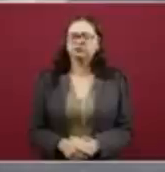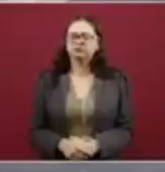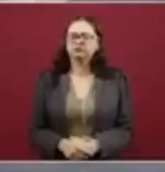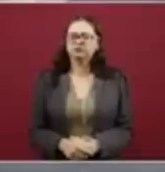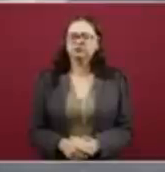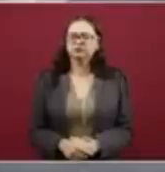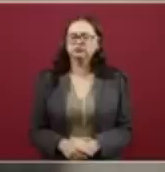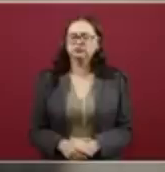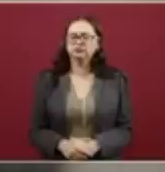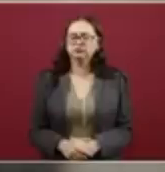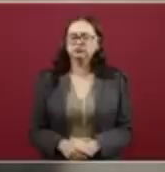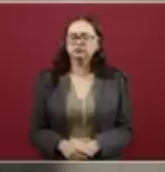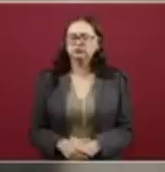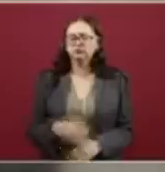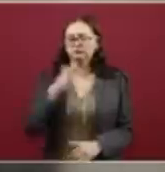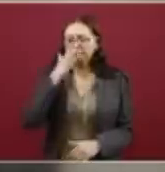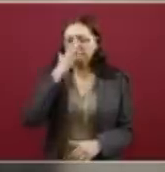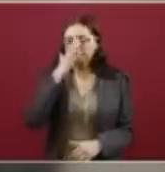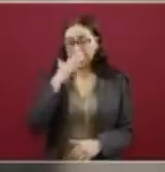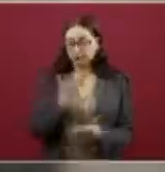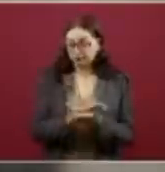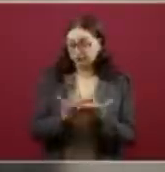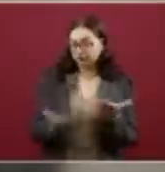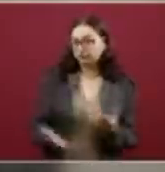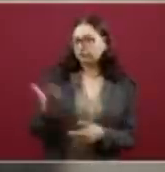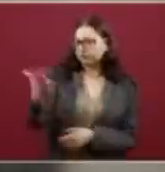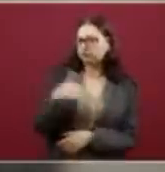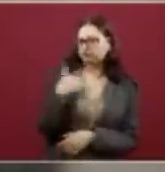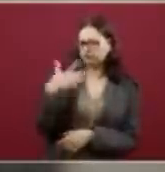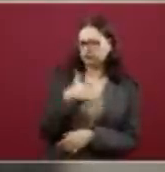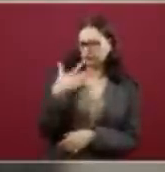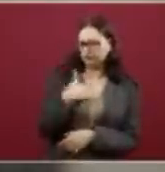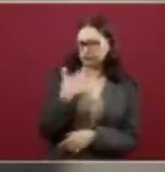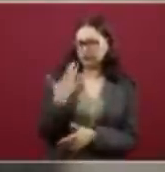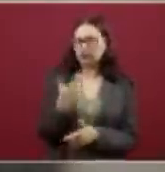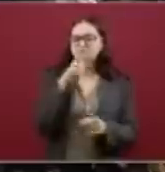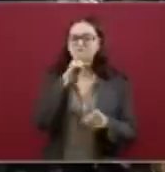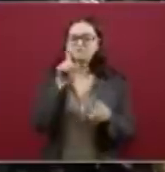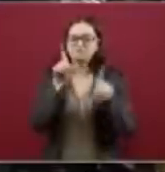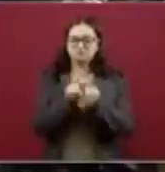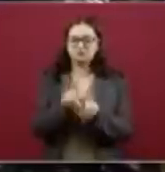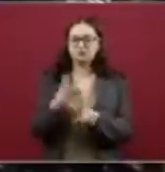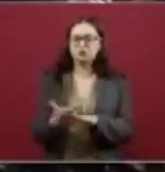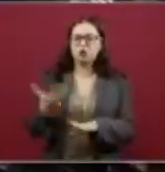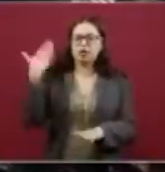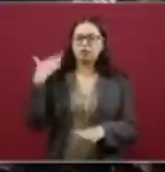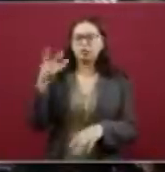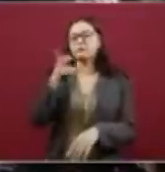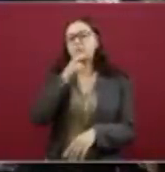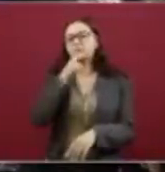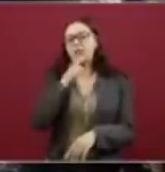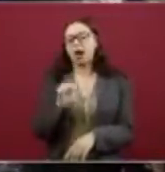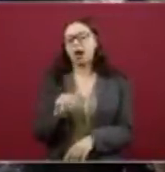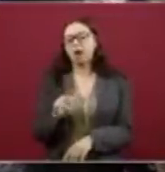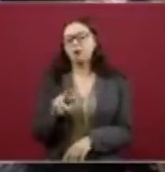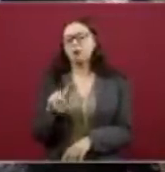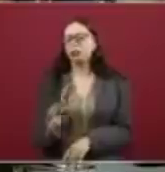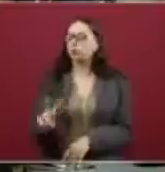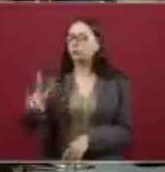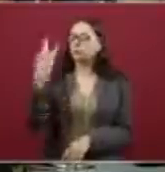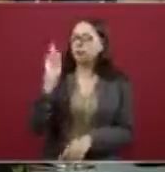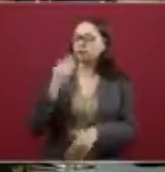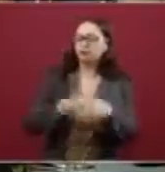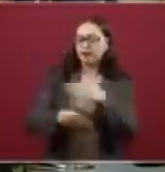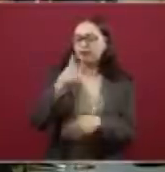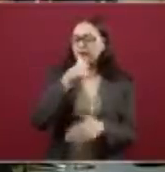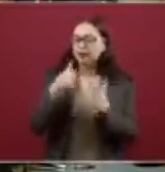que nos comenta Luis Donaldo, y si ya leyó la carta de los padres de Aburto que le entregaron el viernes, y si